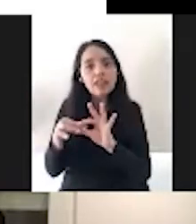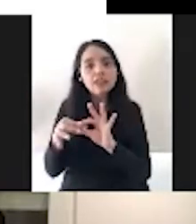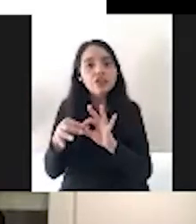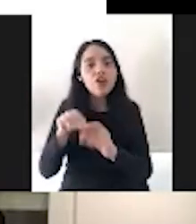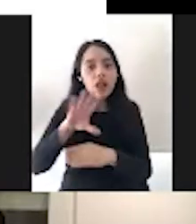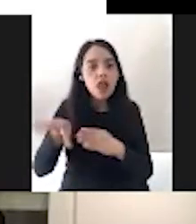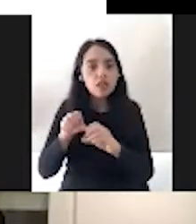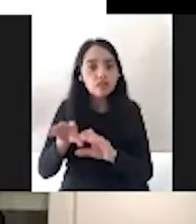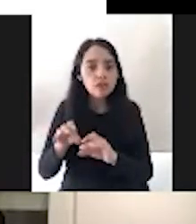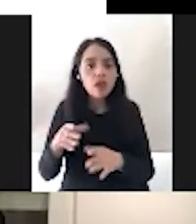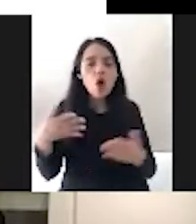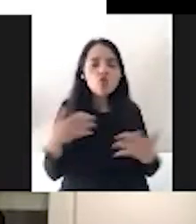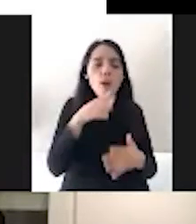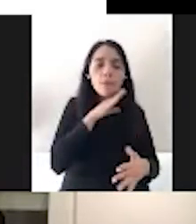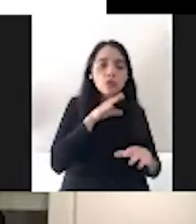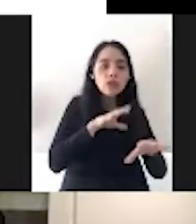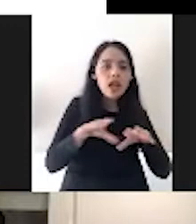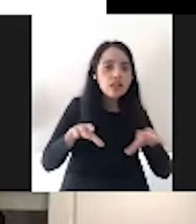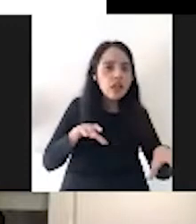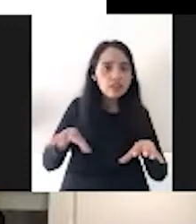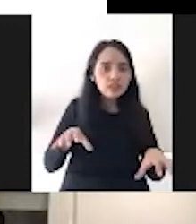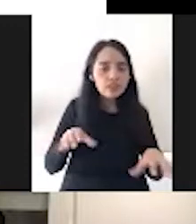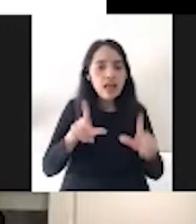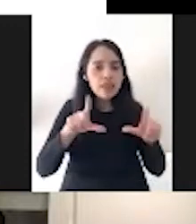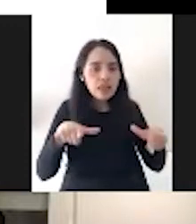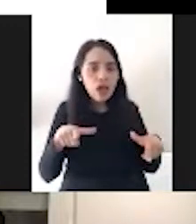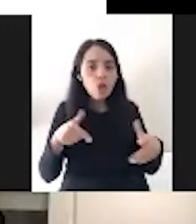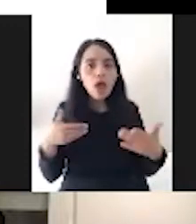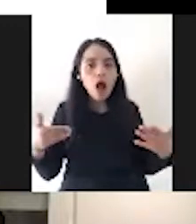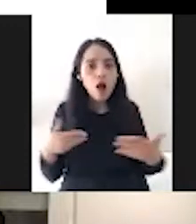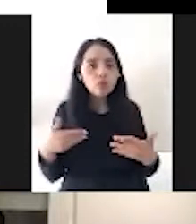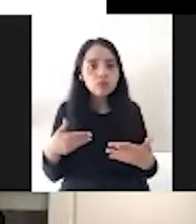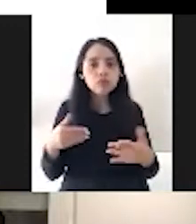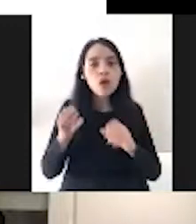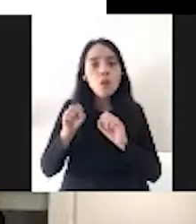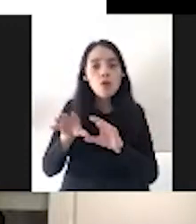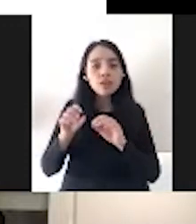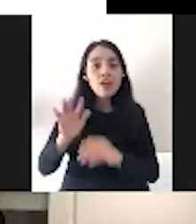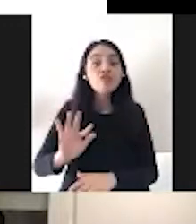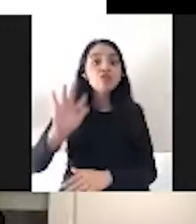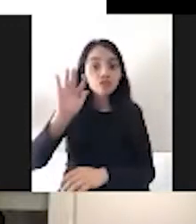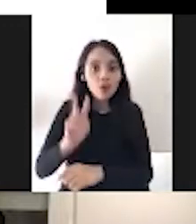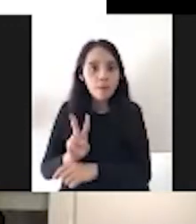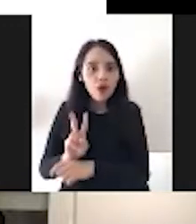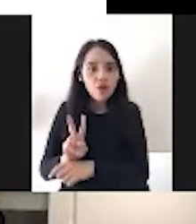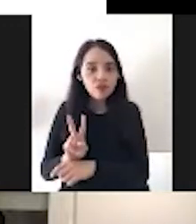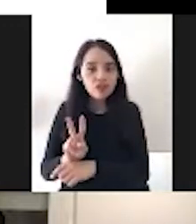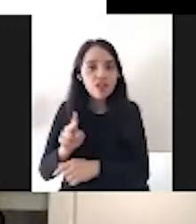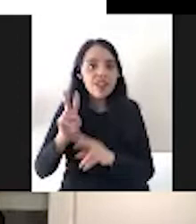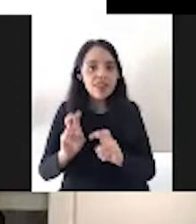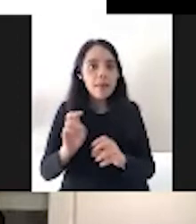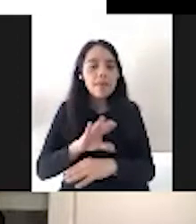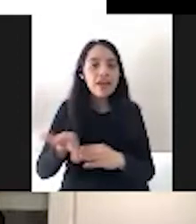los materiales, las TICs en el aula, cómo formar a los futuros docentes, a los maestros, en el tema de inclusión, cuáles